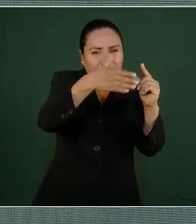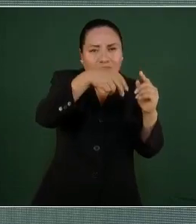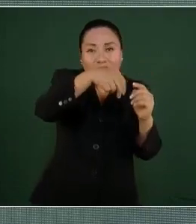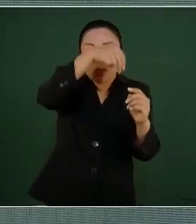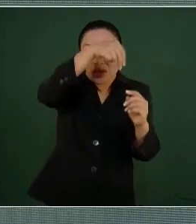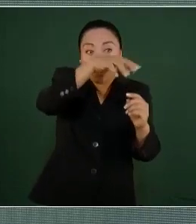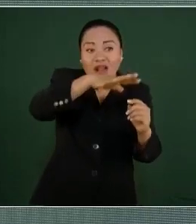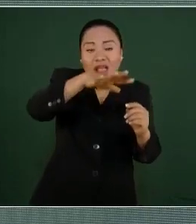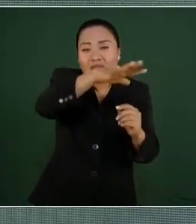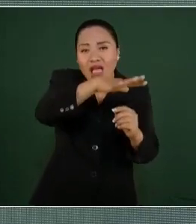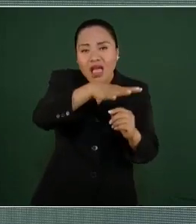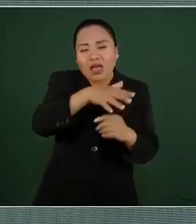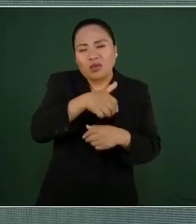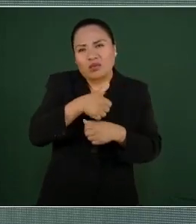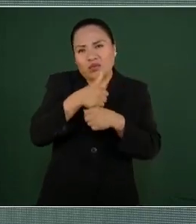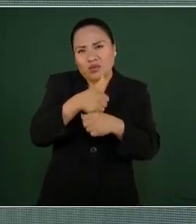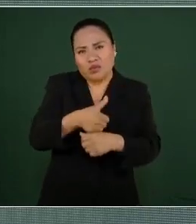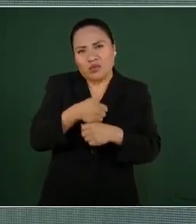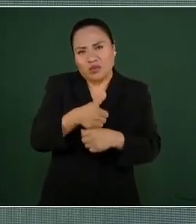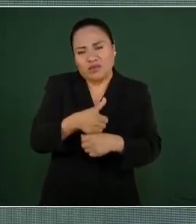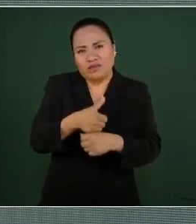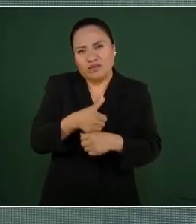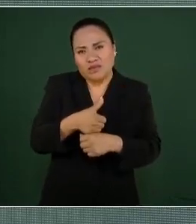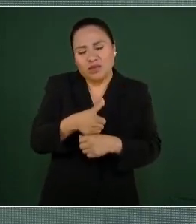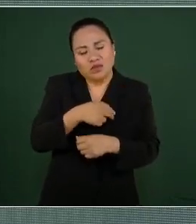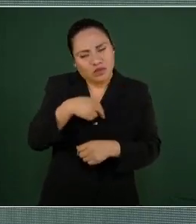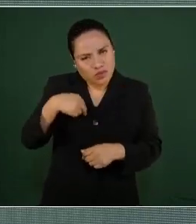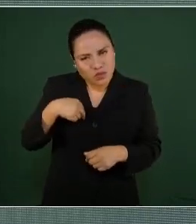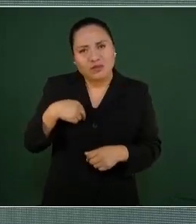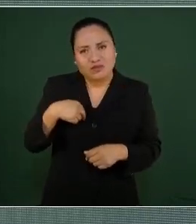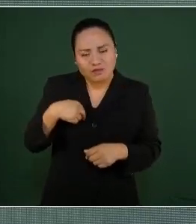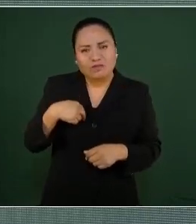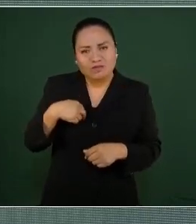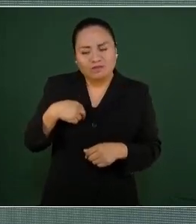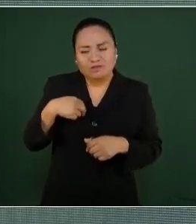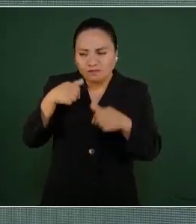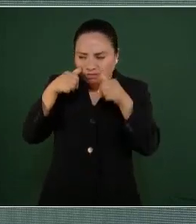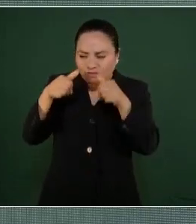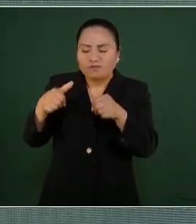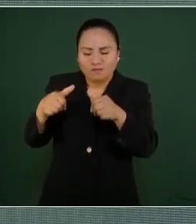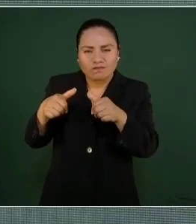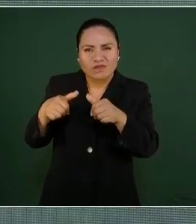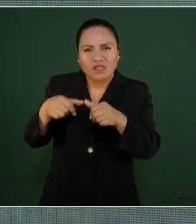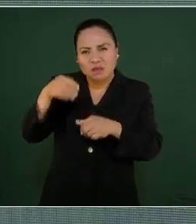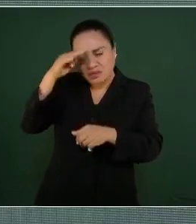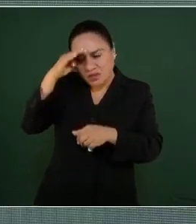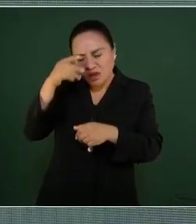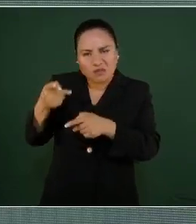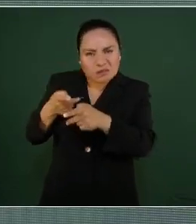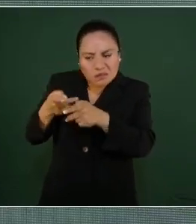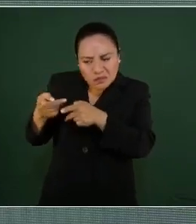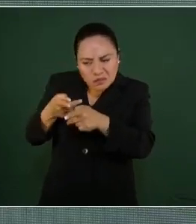estamos trabajando en eso y tenemos un plan